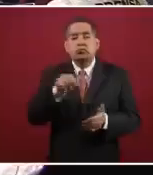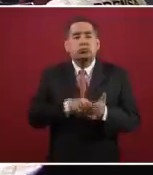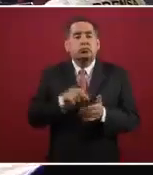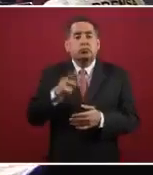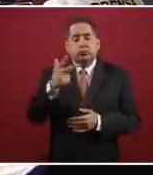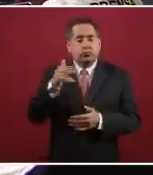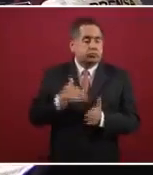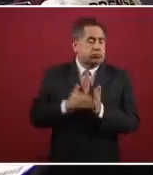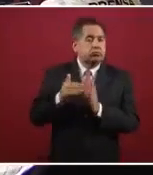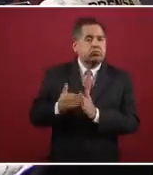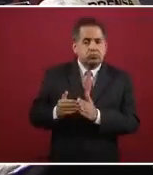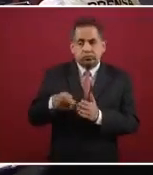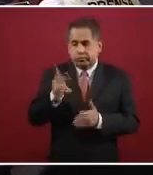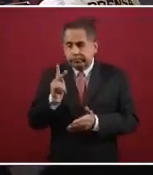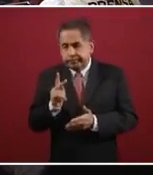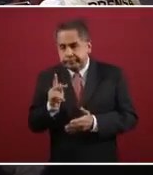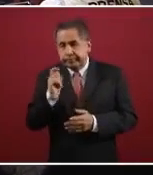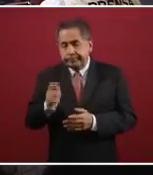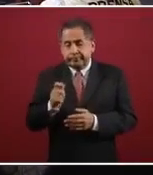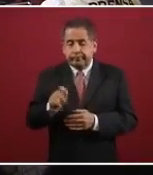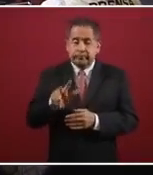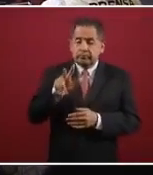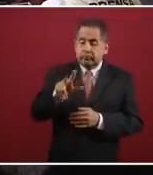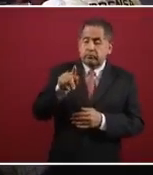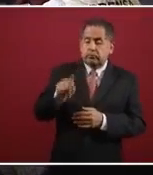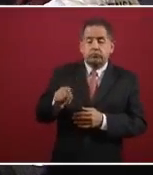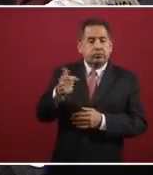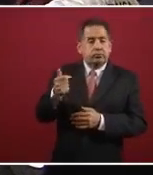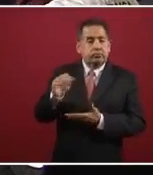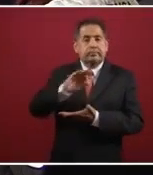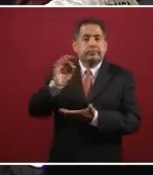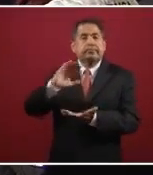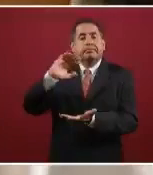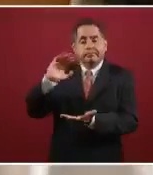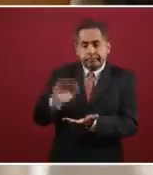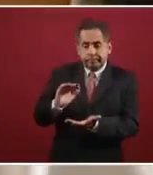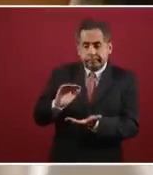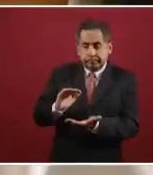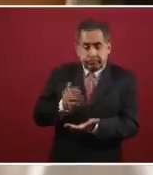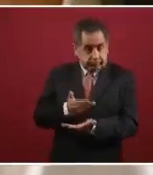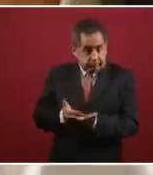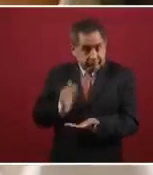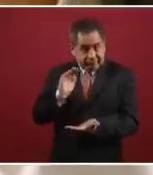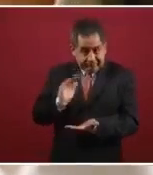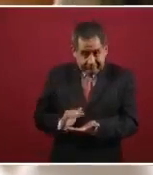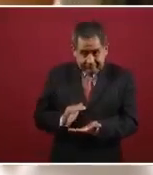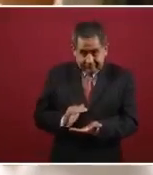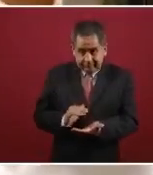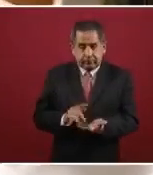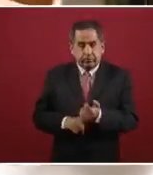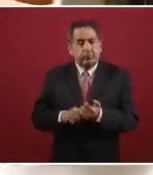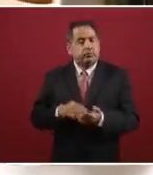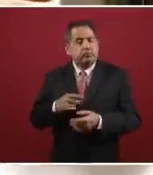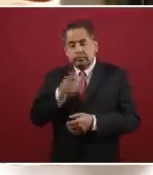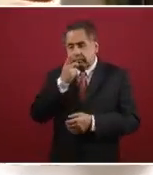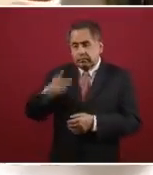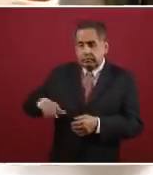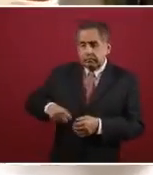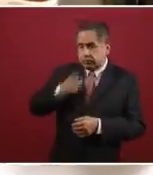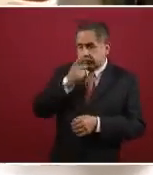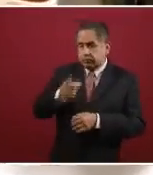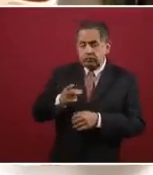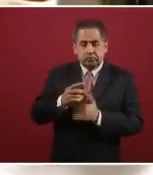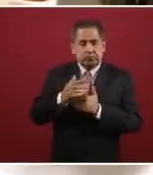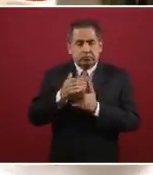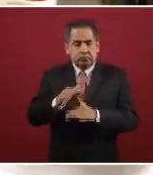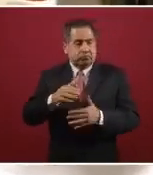444.8 millones, pero fue 18.6 menos que el año anterior. Este gobierno ha dicho en más de una vez que no habrá